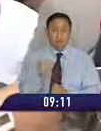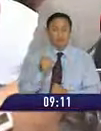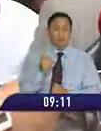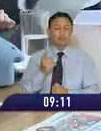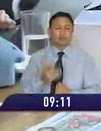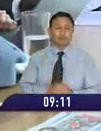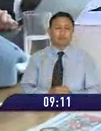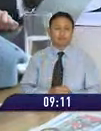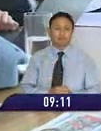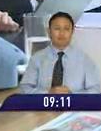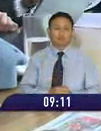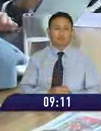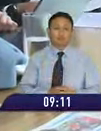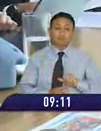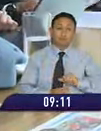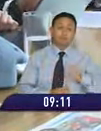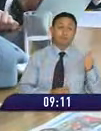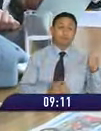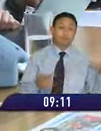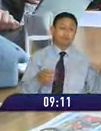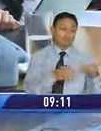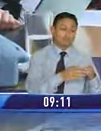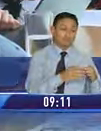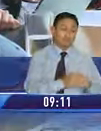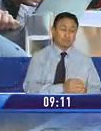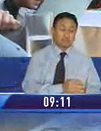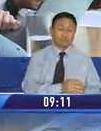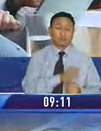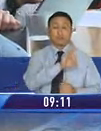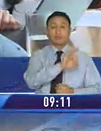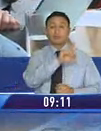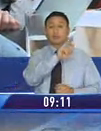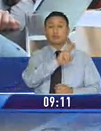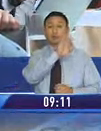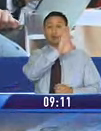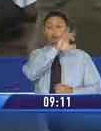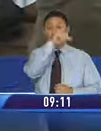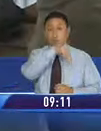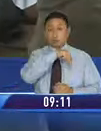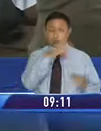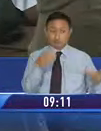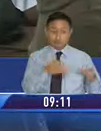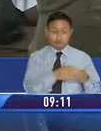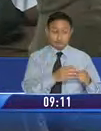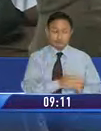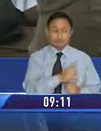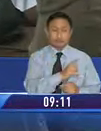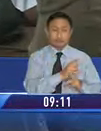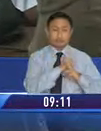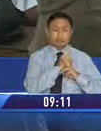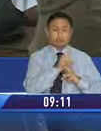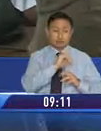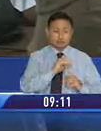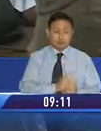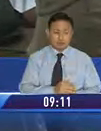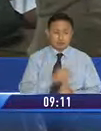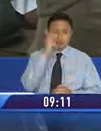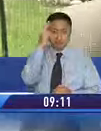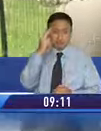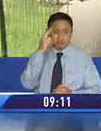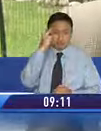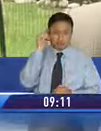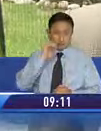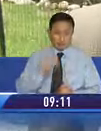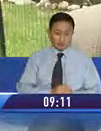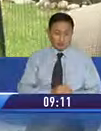Constitución y la ley. Del otro lado de la orilla, los allegados al Frente Unitario de Trabajadores FUD responden argumentando tener la razón.